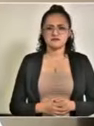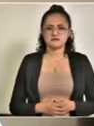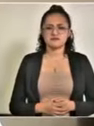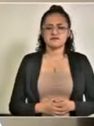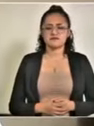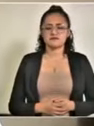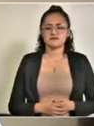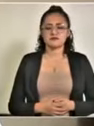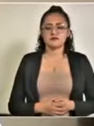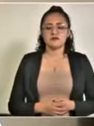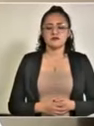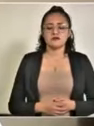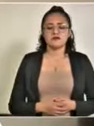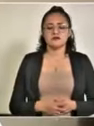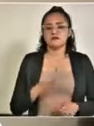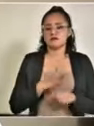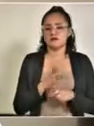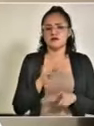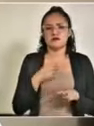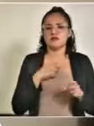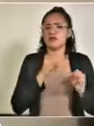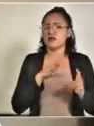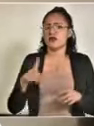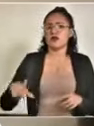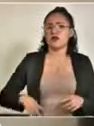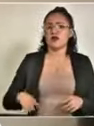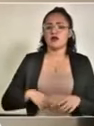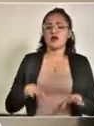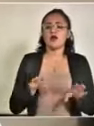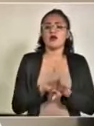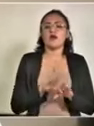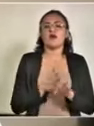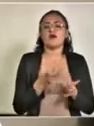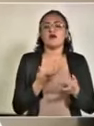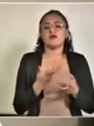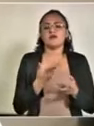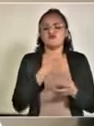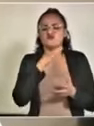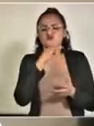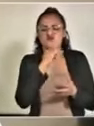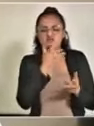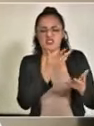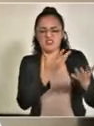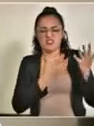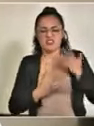Y no voy a dejar que mi gobierno se manche.